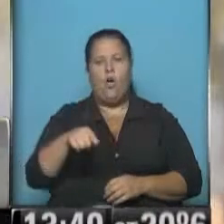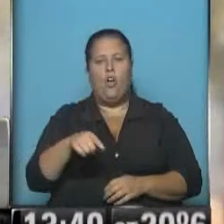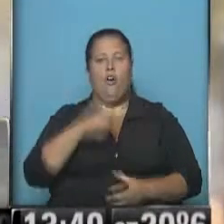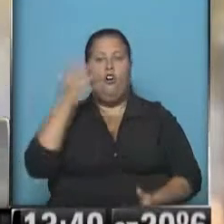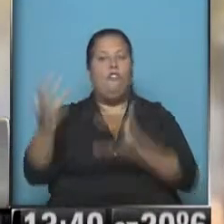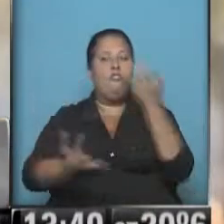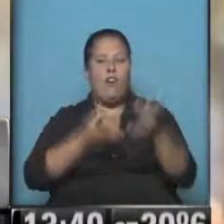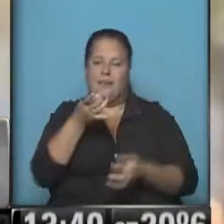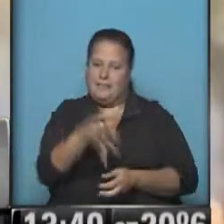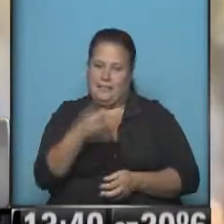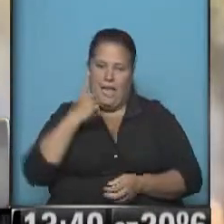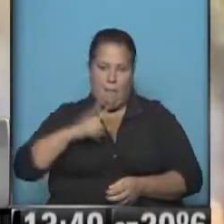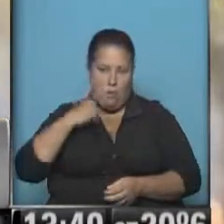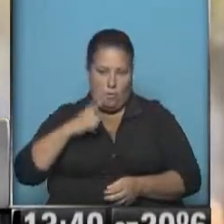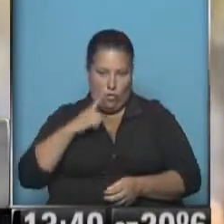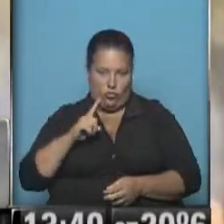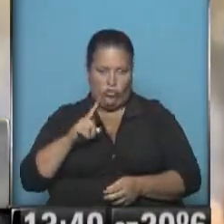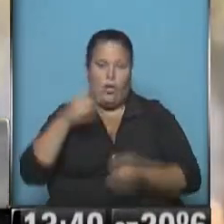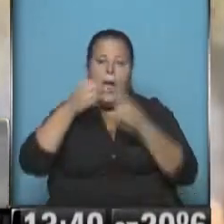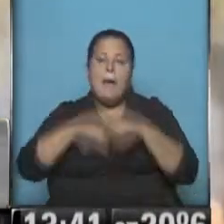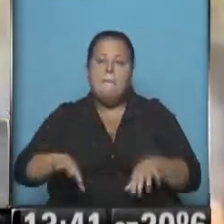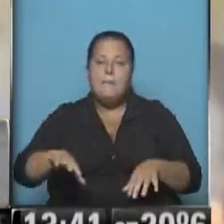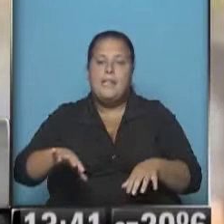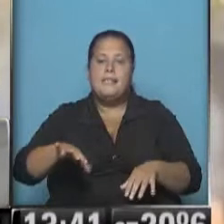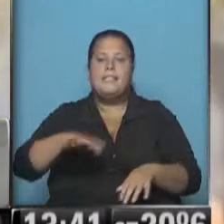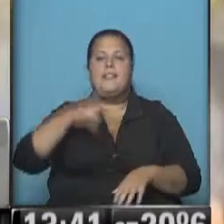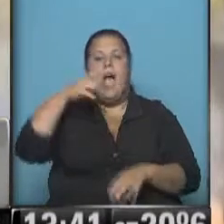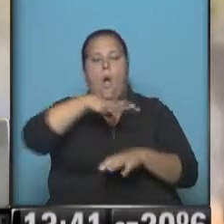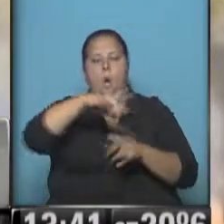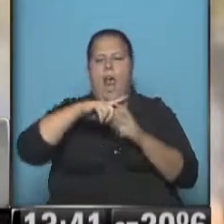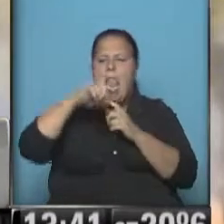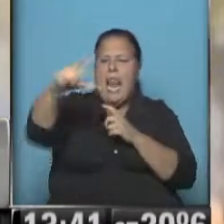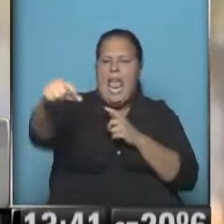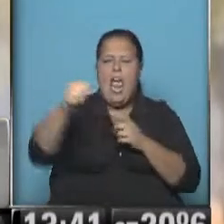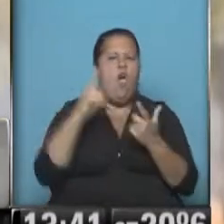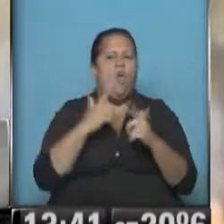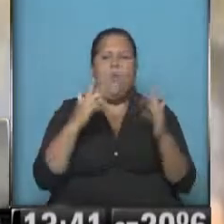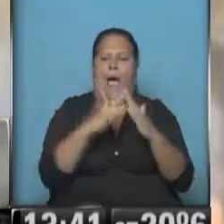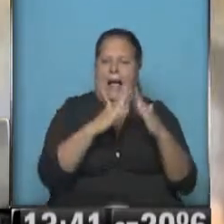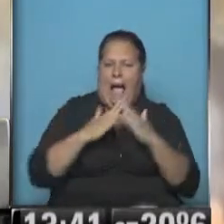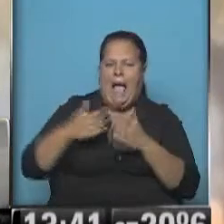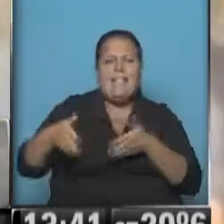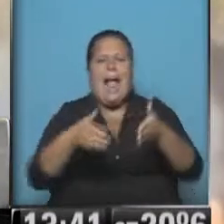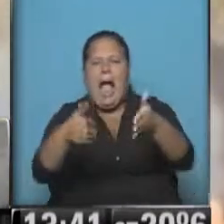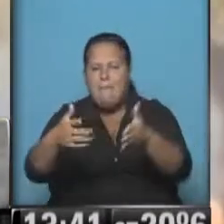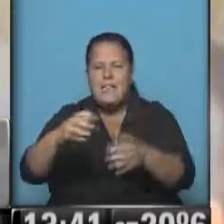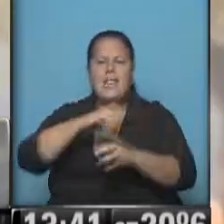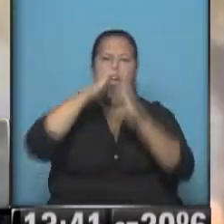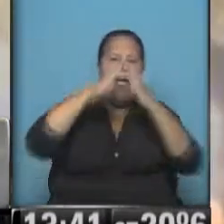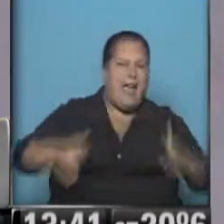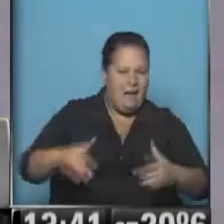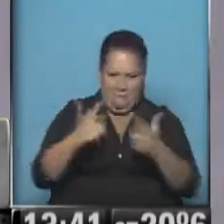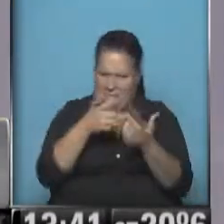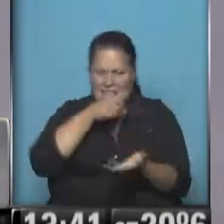fuego intencional que se inició en un lugar totalmente alejado de cualquier sendero, de cualquier camping, de